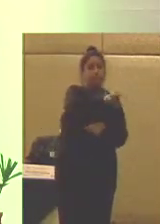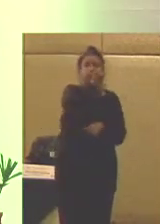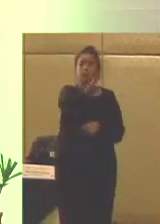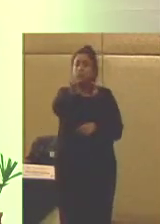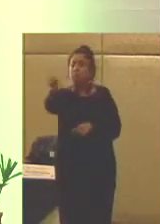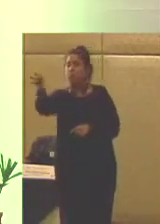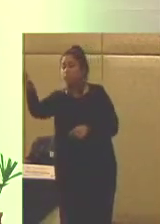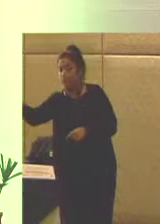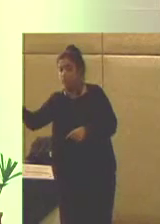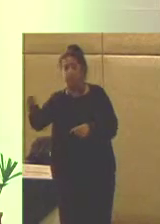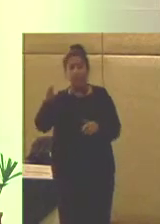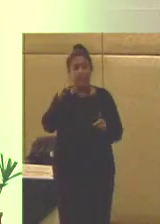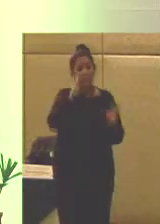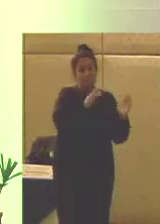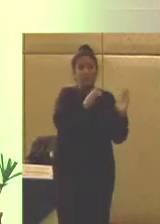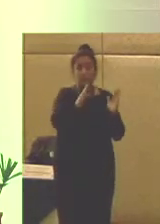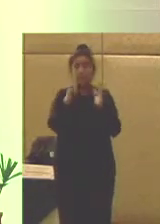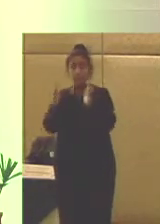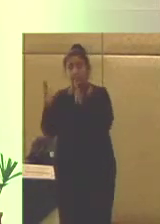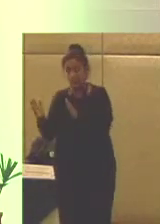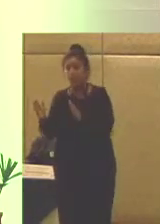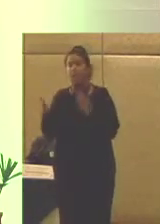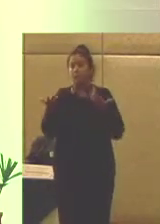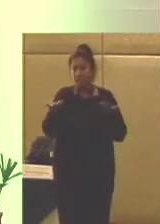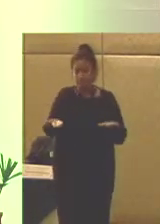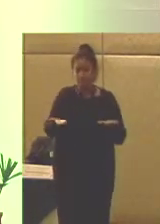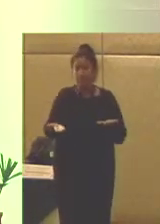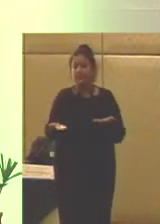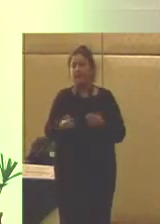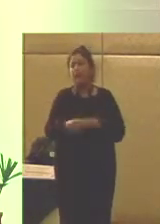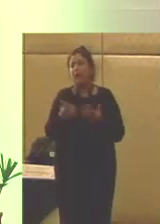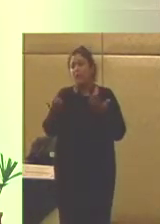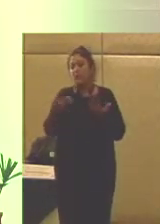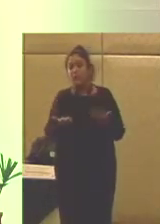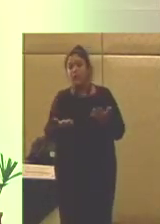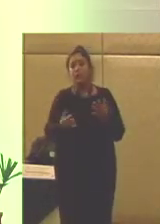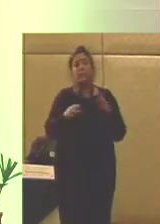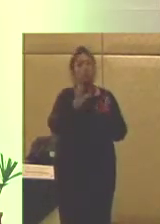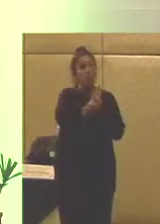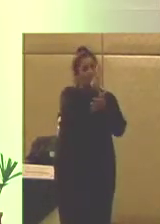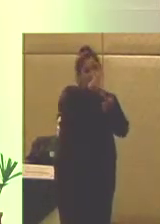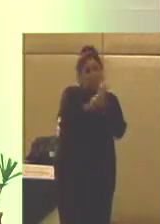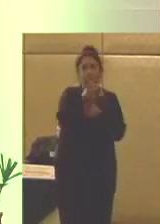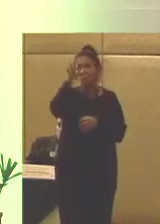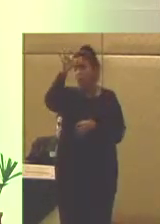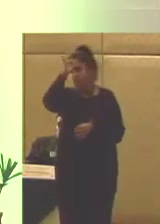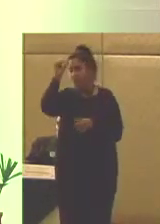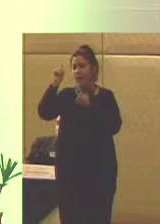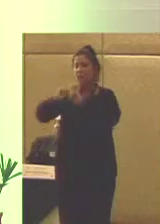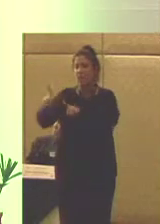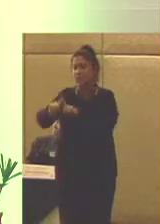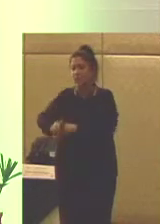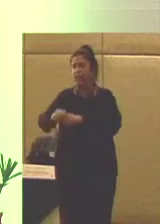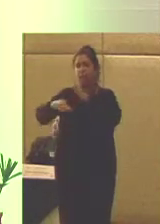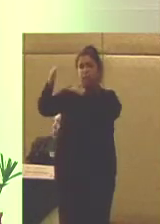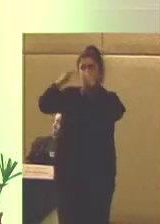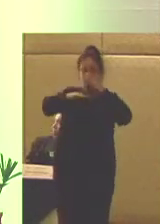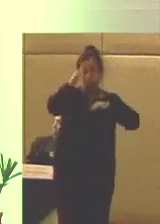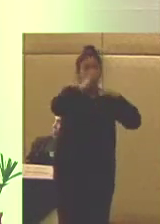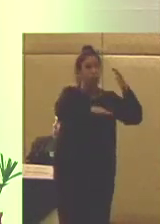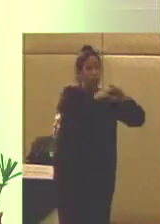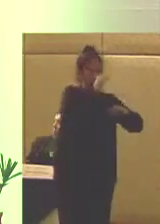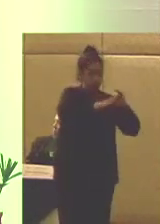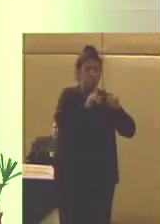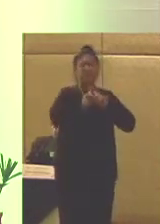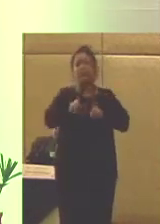relacionada con vías de comunicación, infraestructura hidráulica, escuelas, hospitales, etcétera. Sin embargo, algo adicional